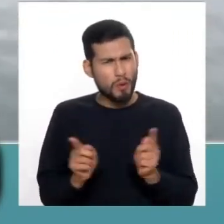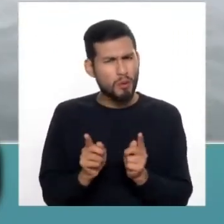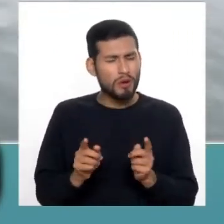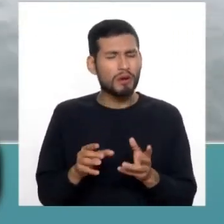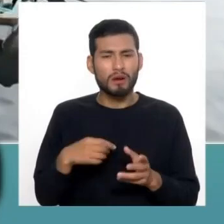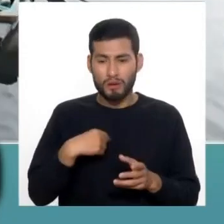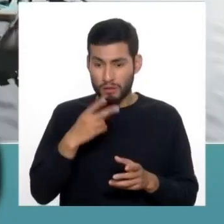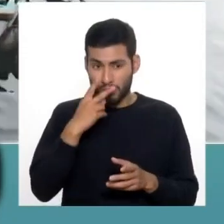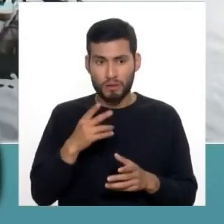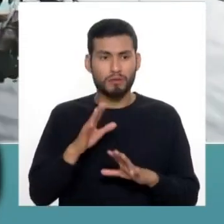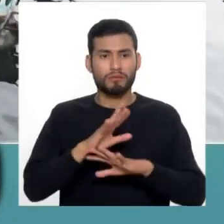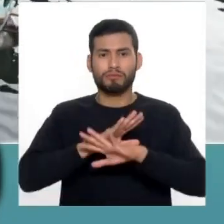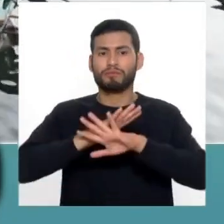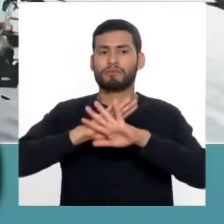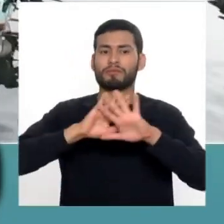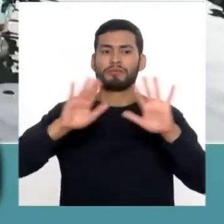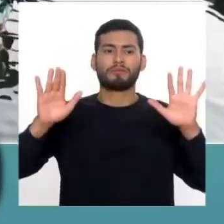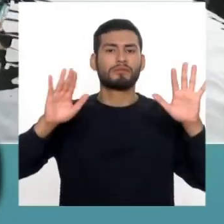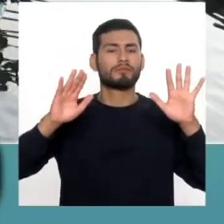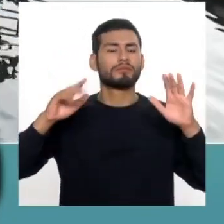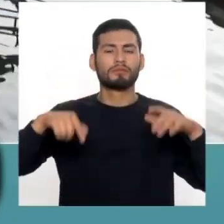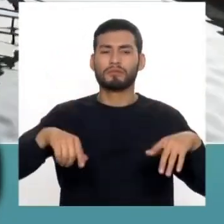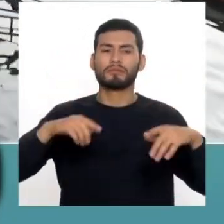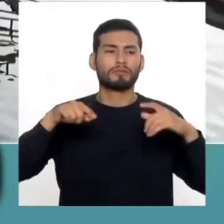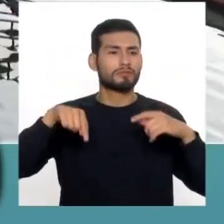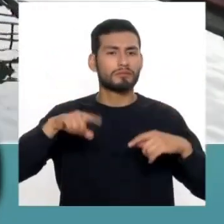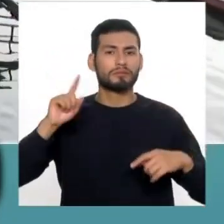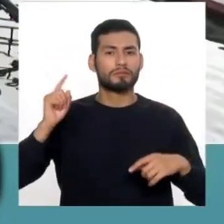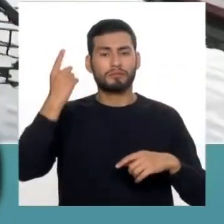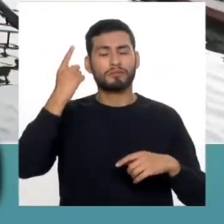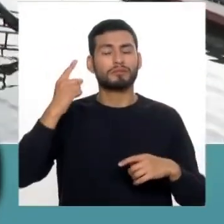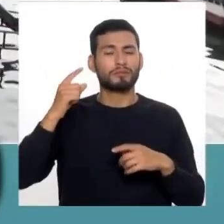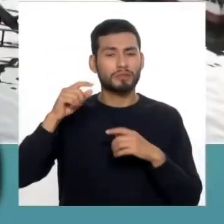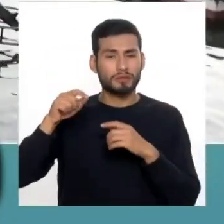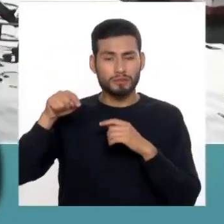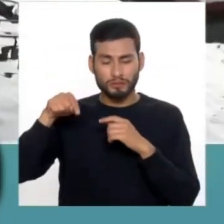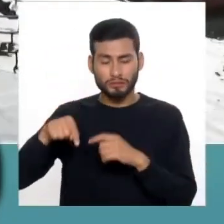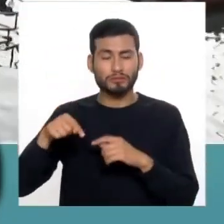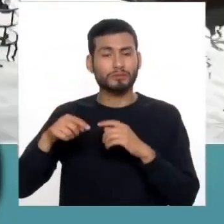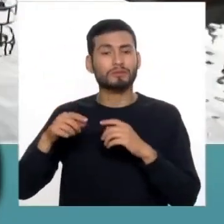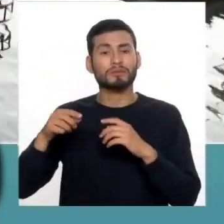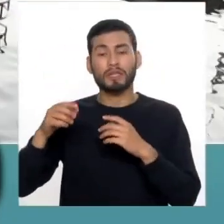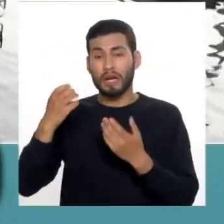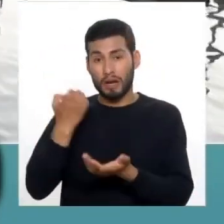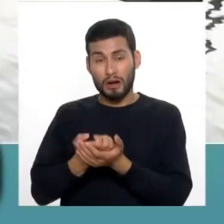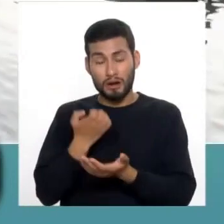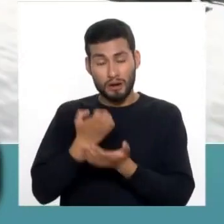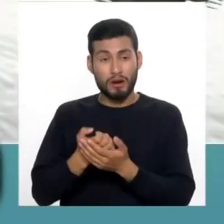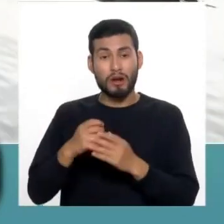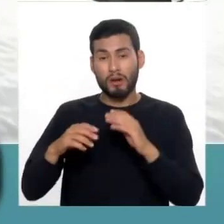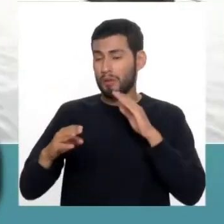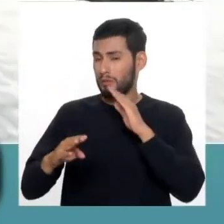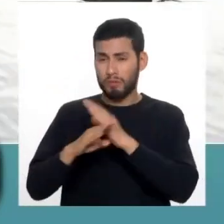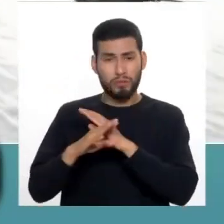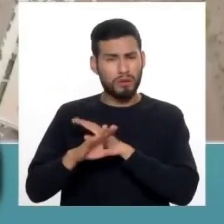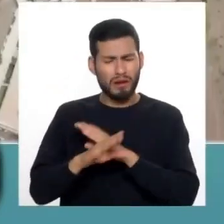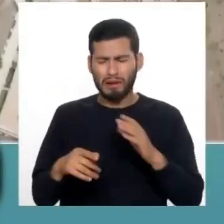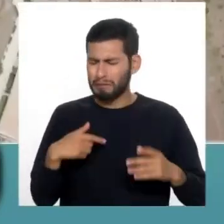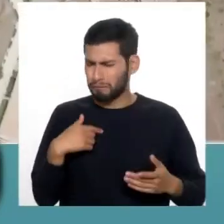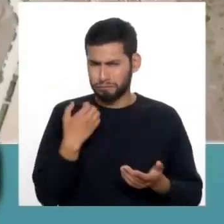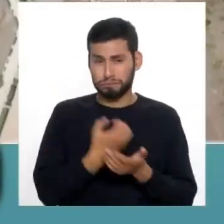que se anuncie que no va a haber una primera temporada. Eso tiene impactos económicos, claro. sin duda. La